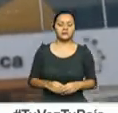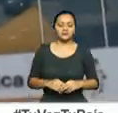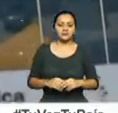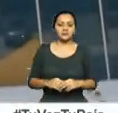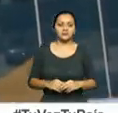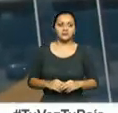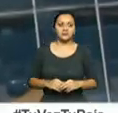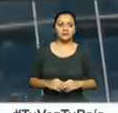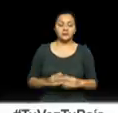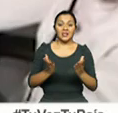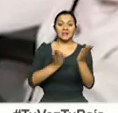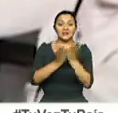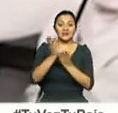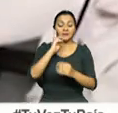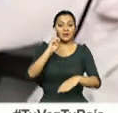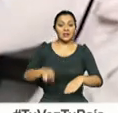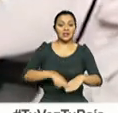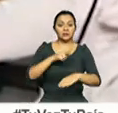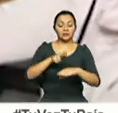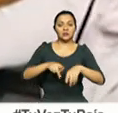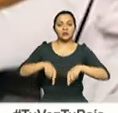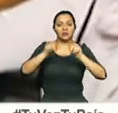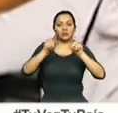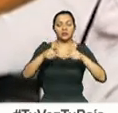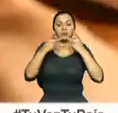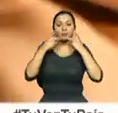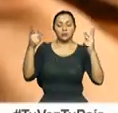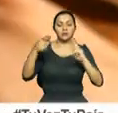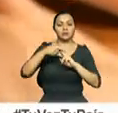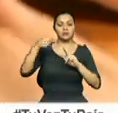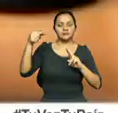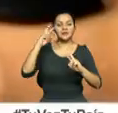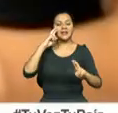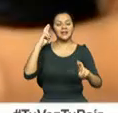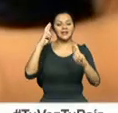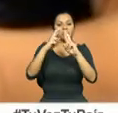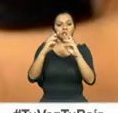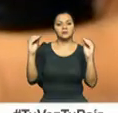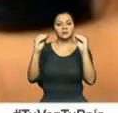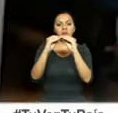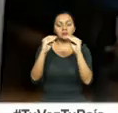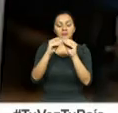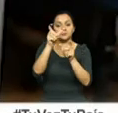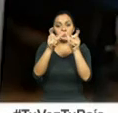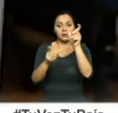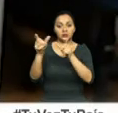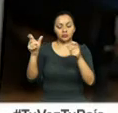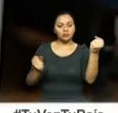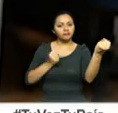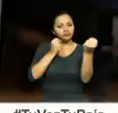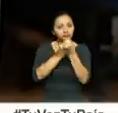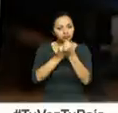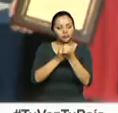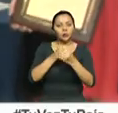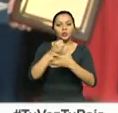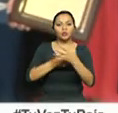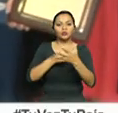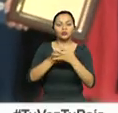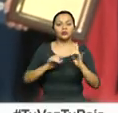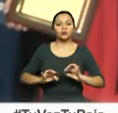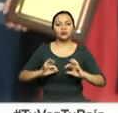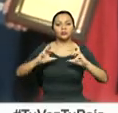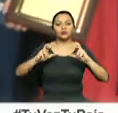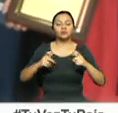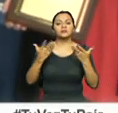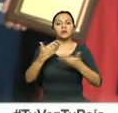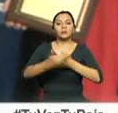El Servicio Nacional de Contratación Pública realizó el primer reconocimiento a los proveedores que han contribuido en el combate a la corrupción en